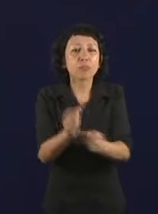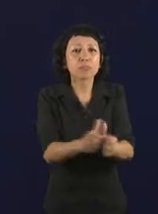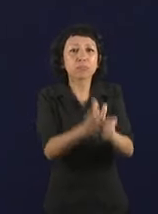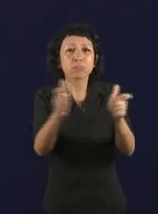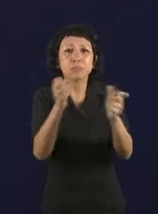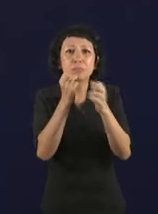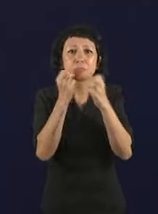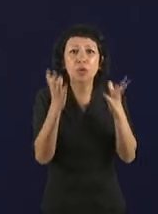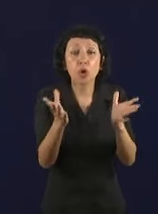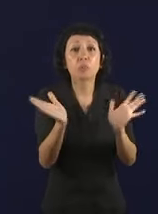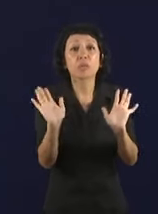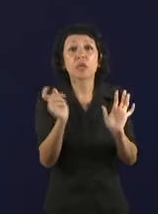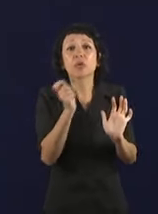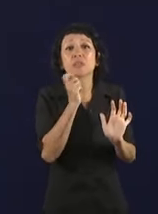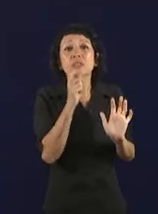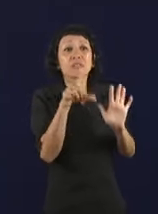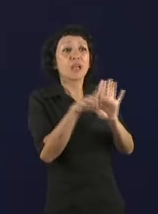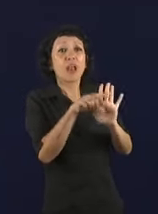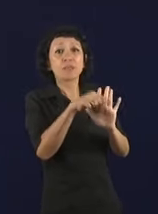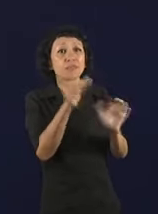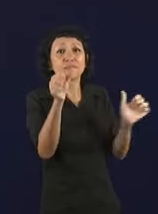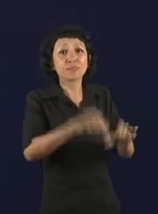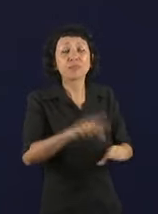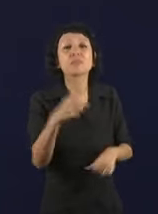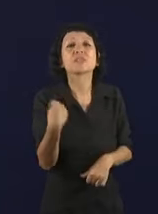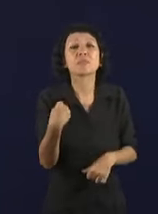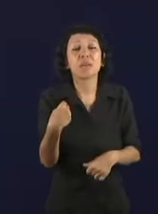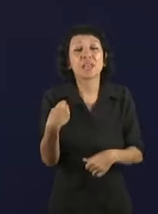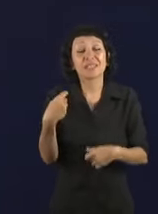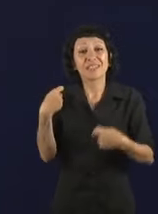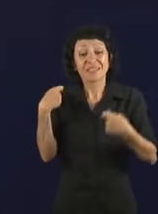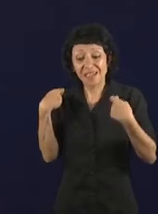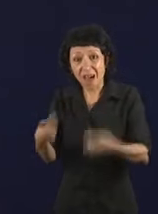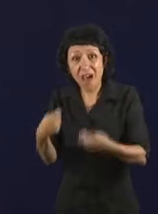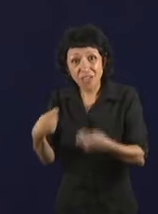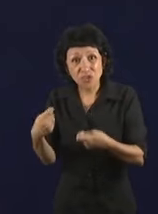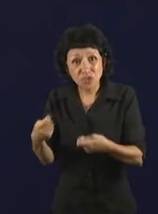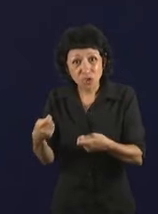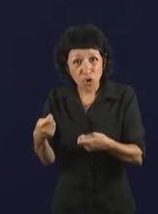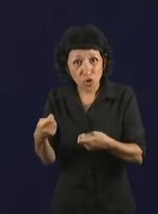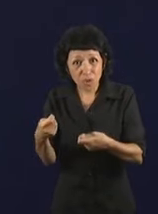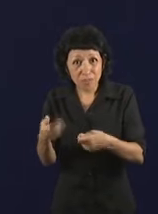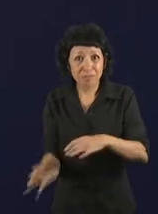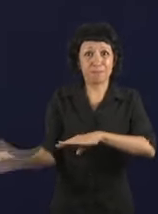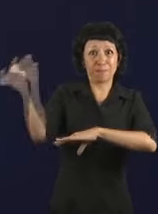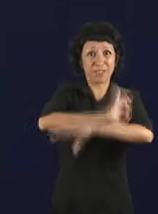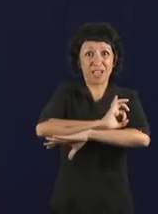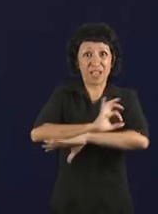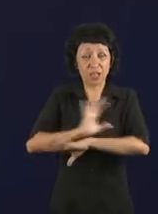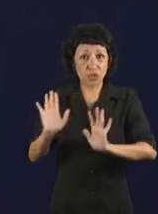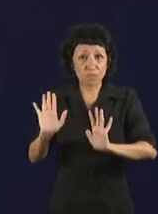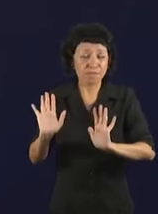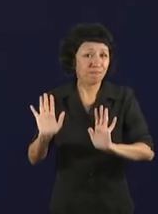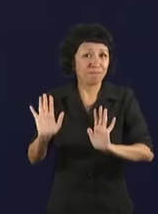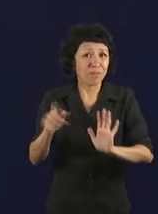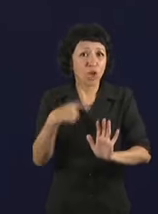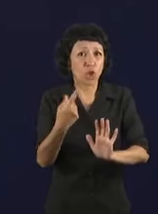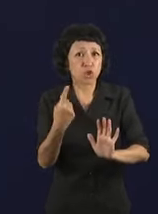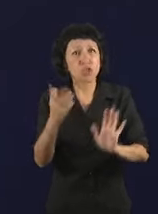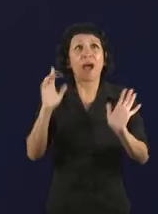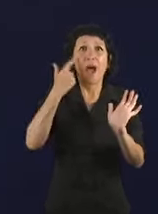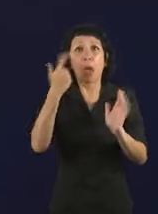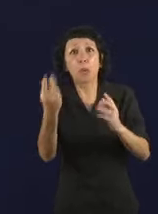de que eso no ocurra el déficit cero el equilibrio cuentas públicas no se negocia